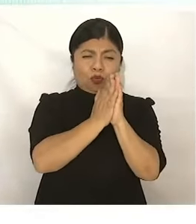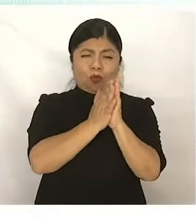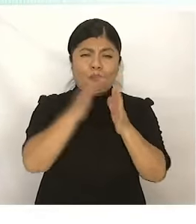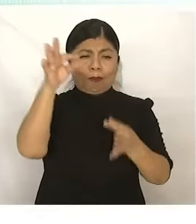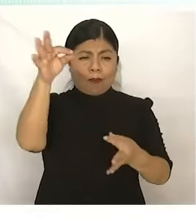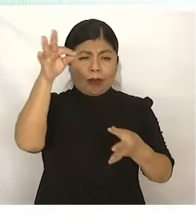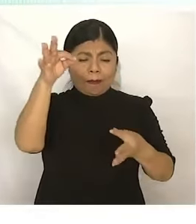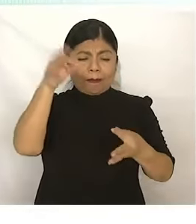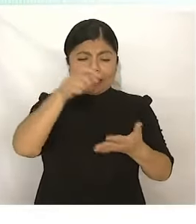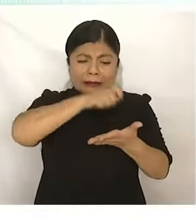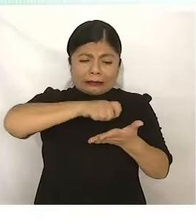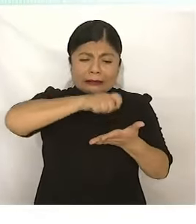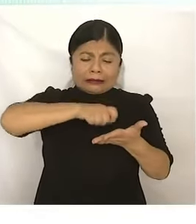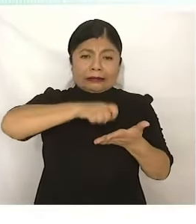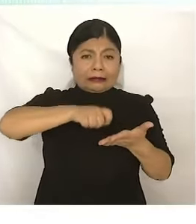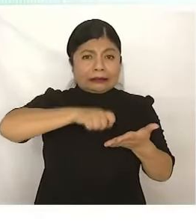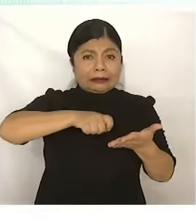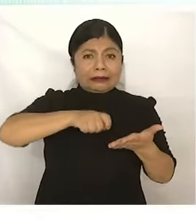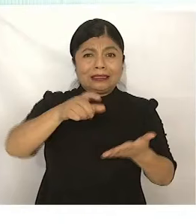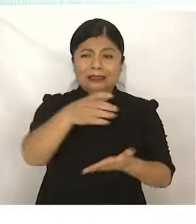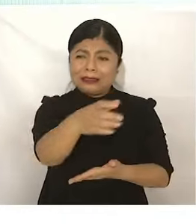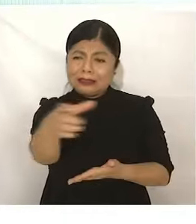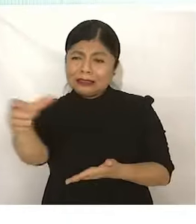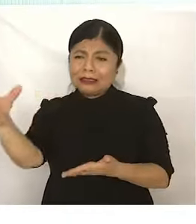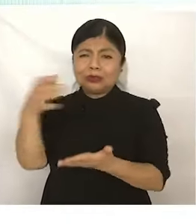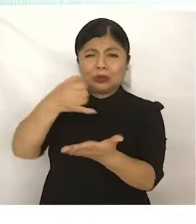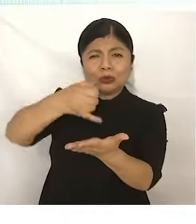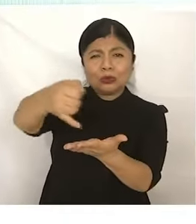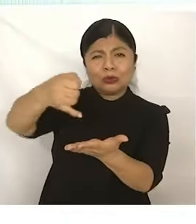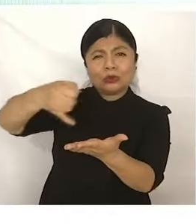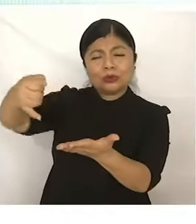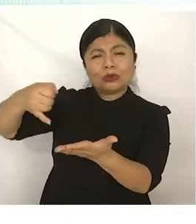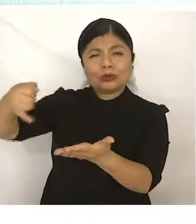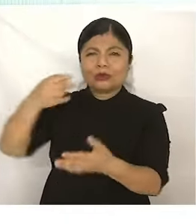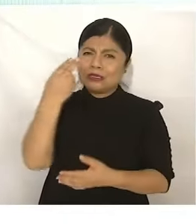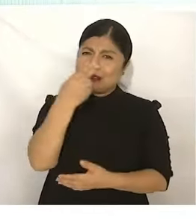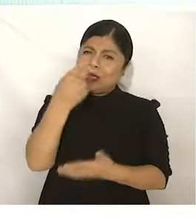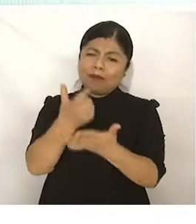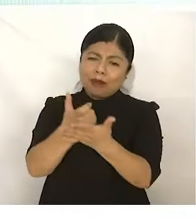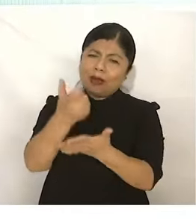se modere la indigencia y la opulencia, es decir, que haya